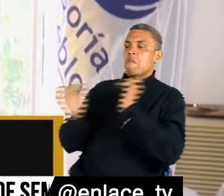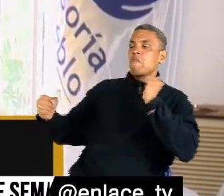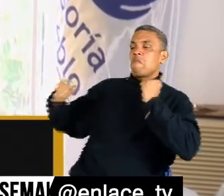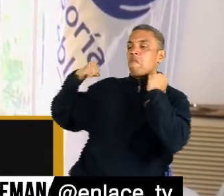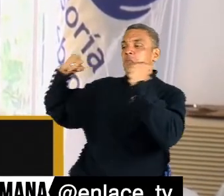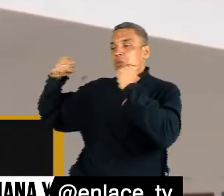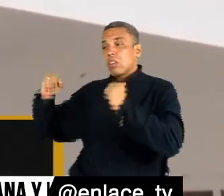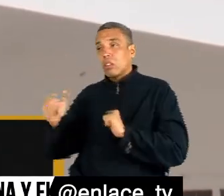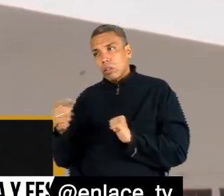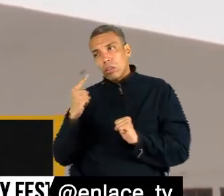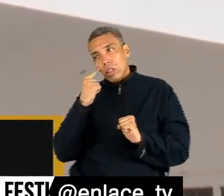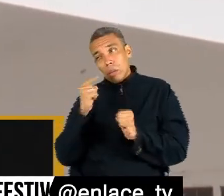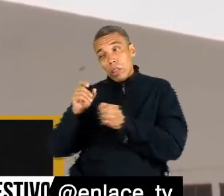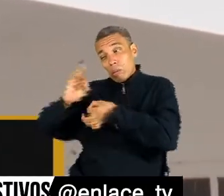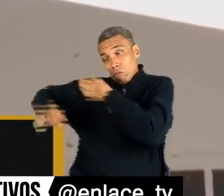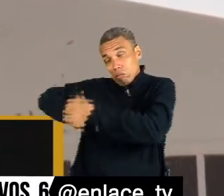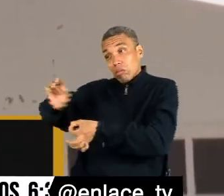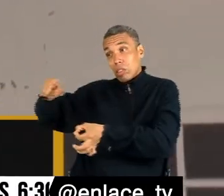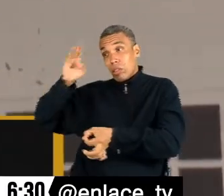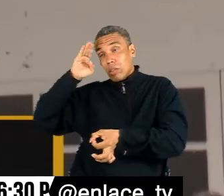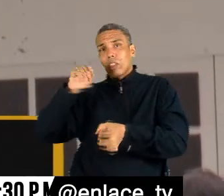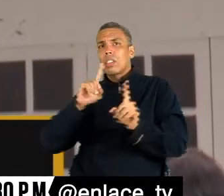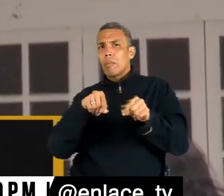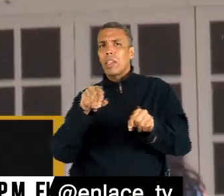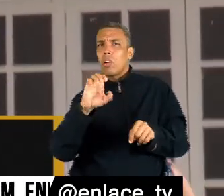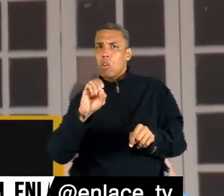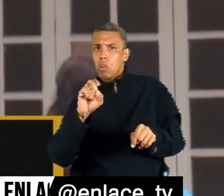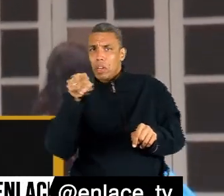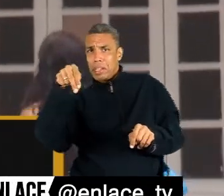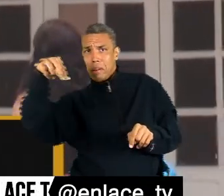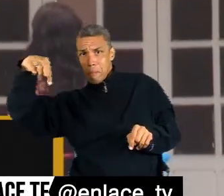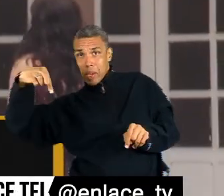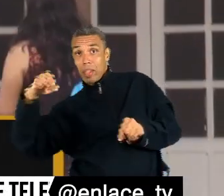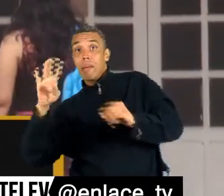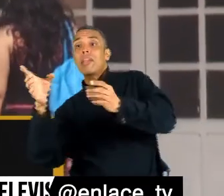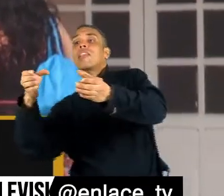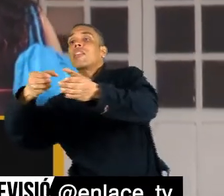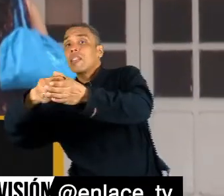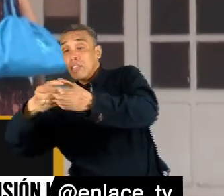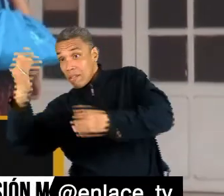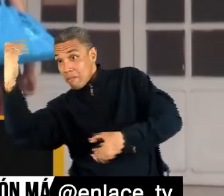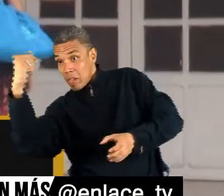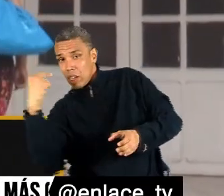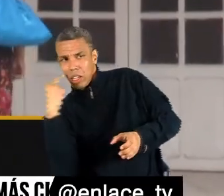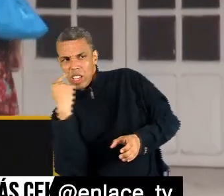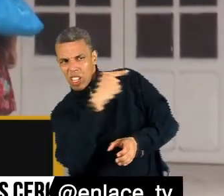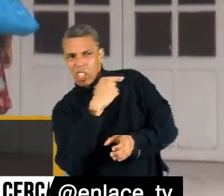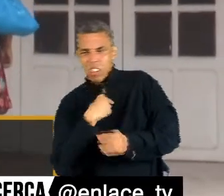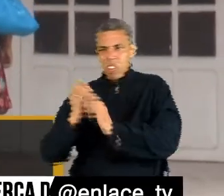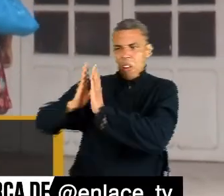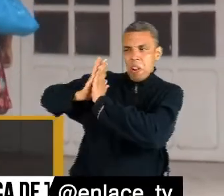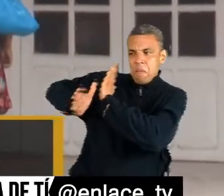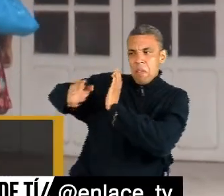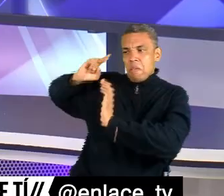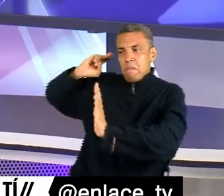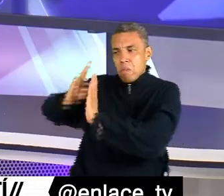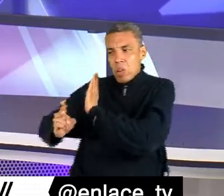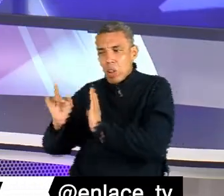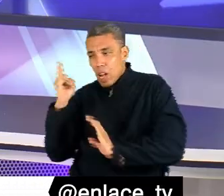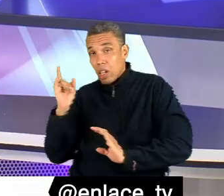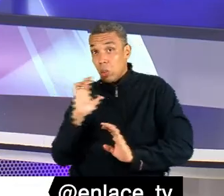las autoridades, incluida la UNP, para que se estudie el escenario de riesgo en que está la comunicadora social en estos momentos.